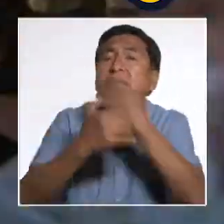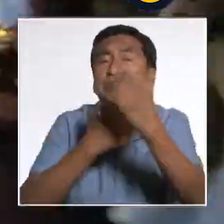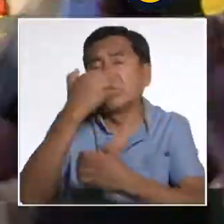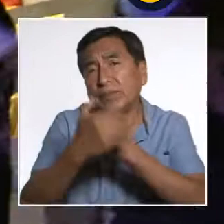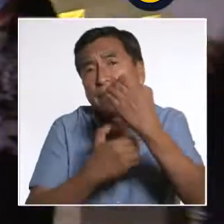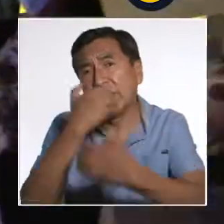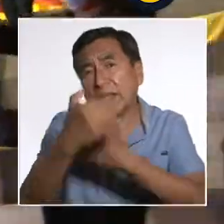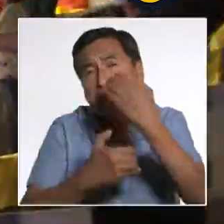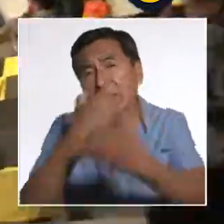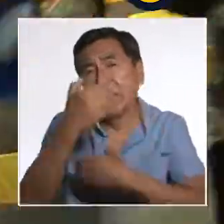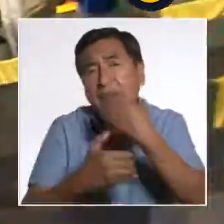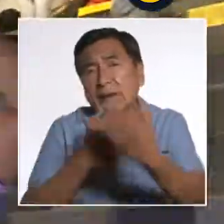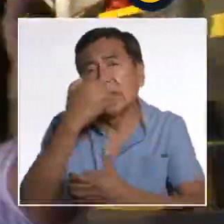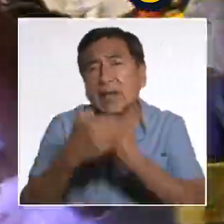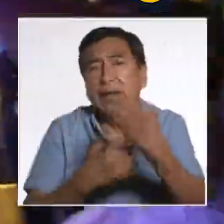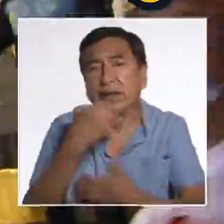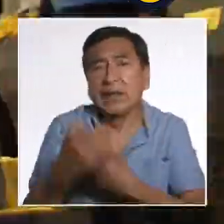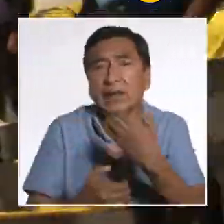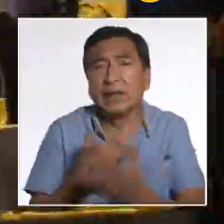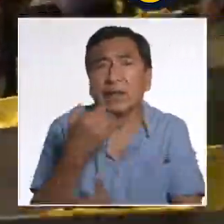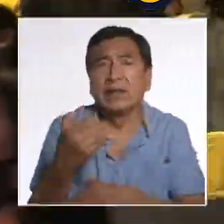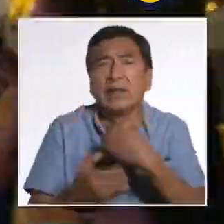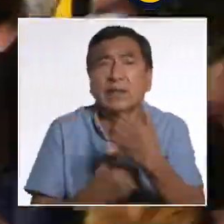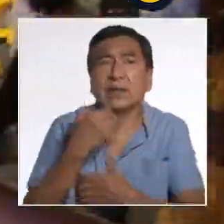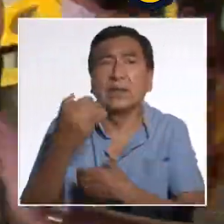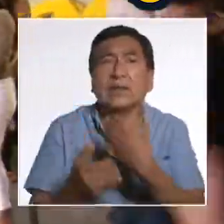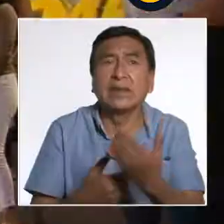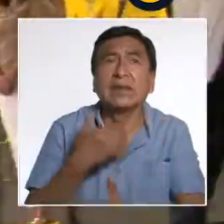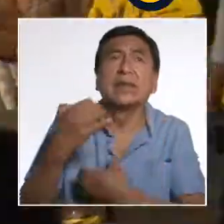el campamento, hay victoria en el campamento. Aleluya.